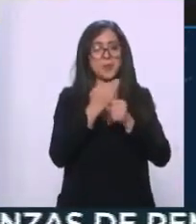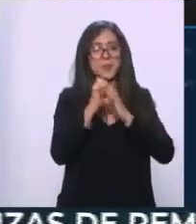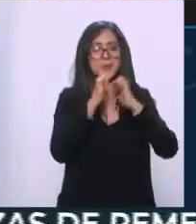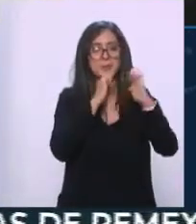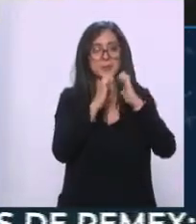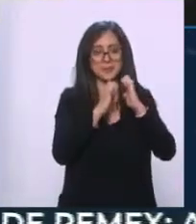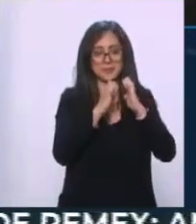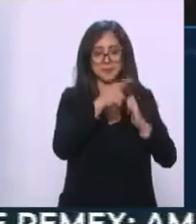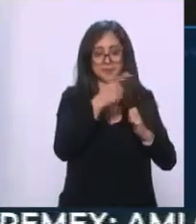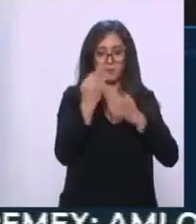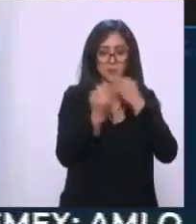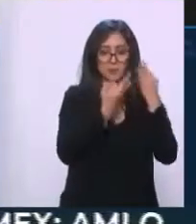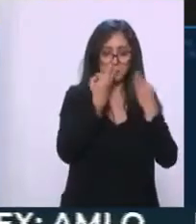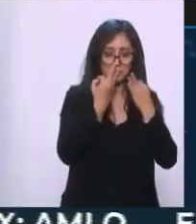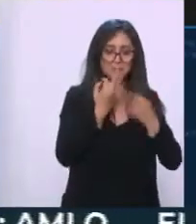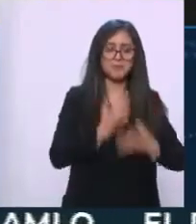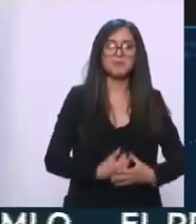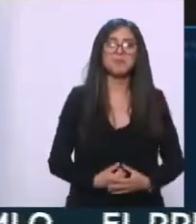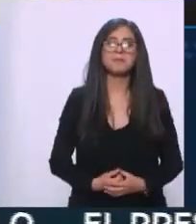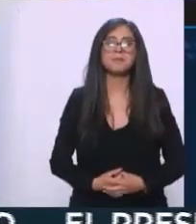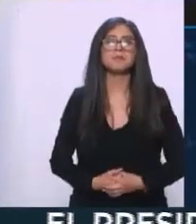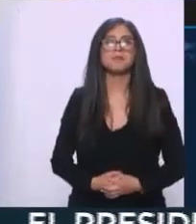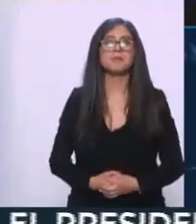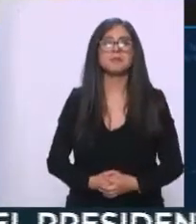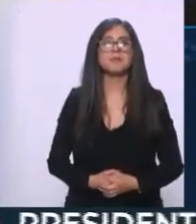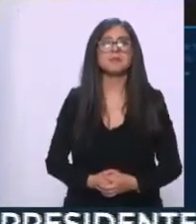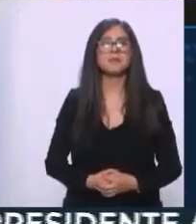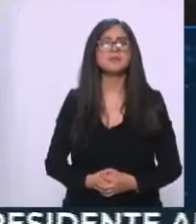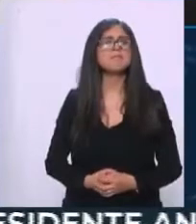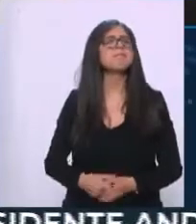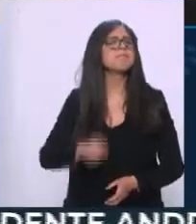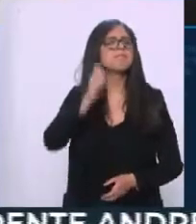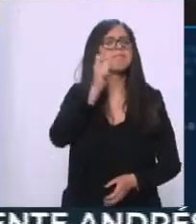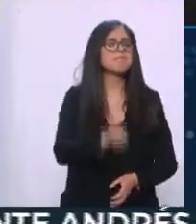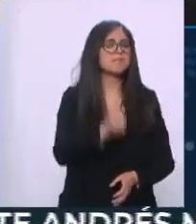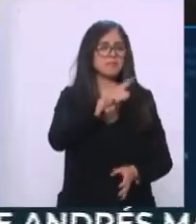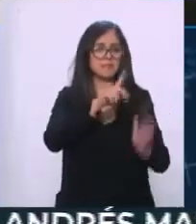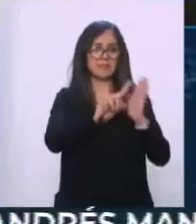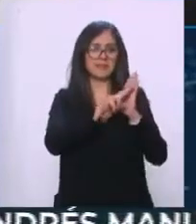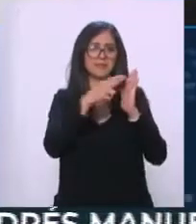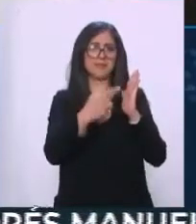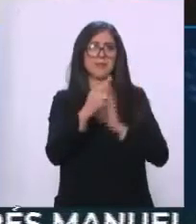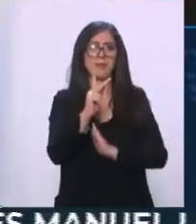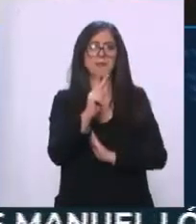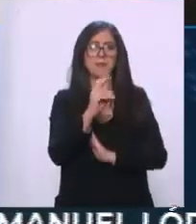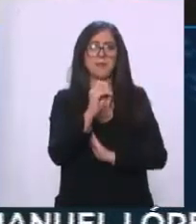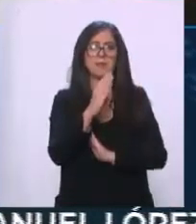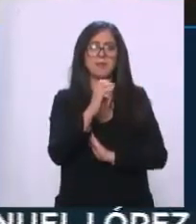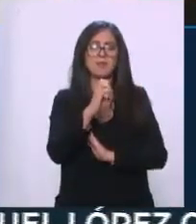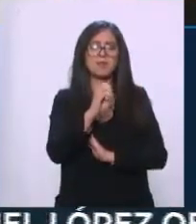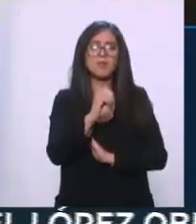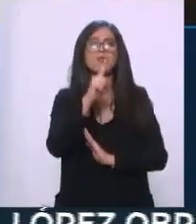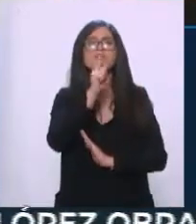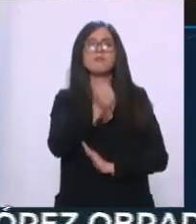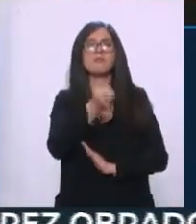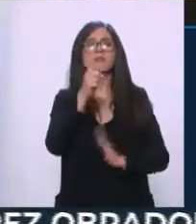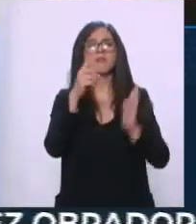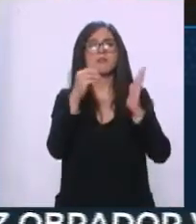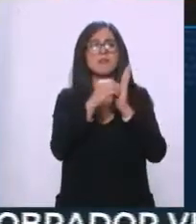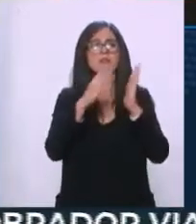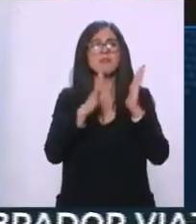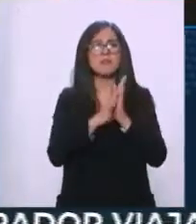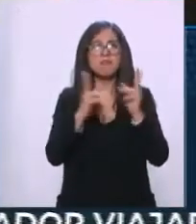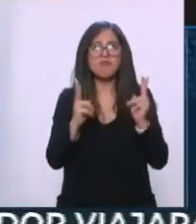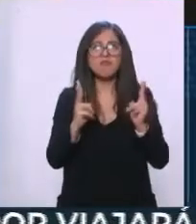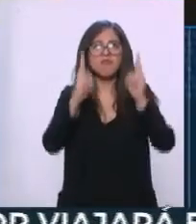sí, en esta edición de la revista Proceso se publica un texto